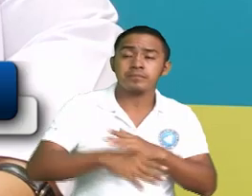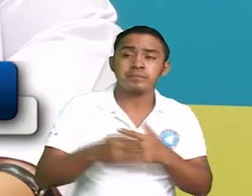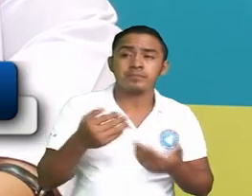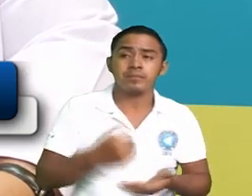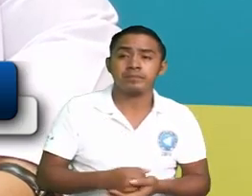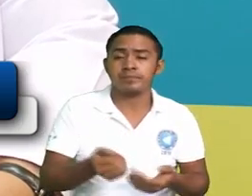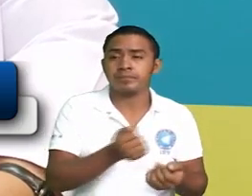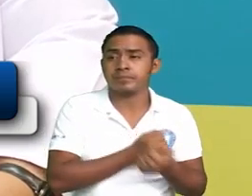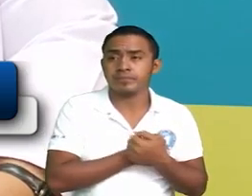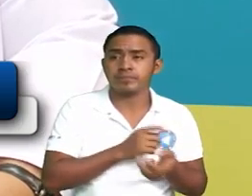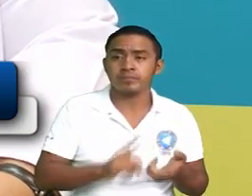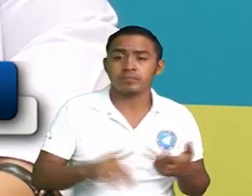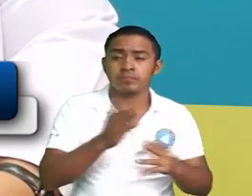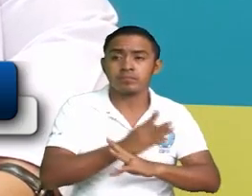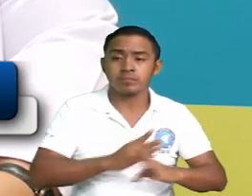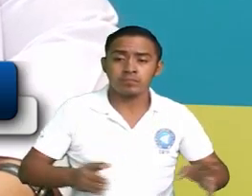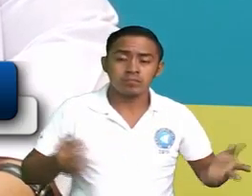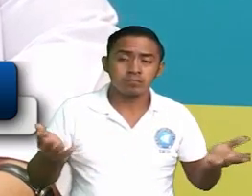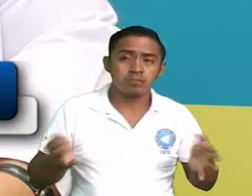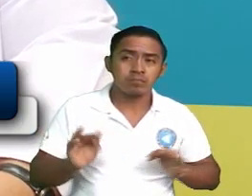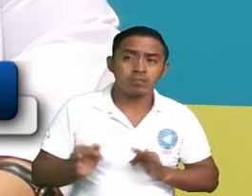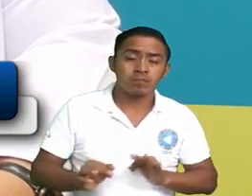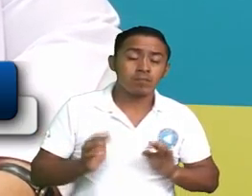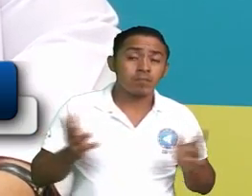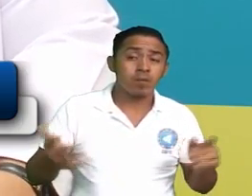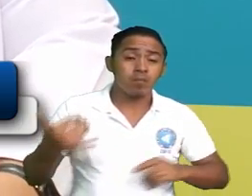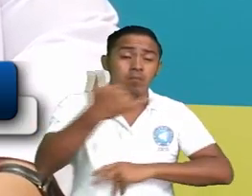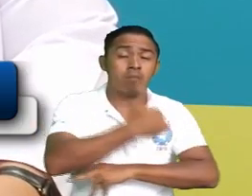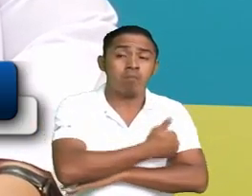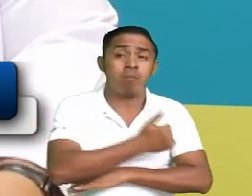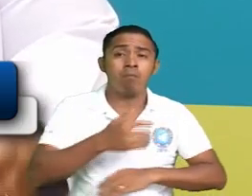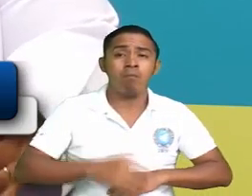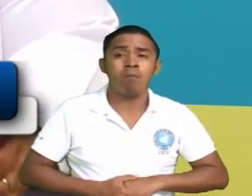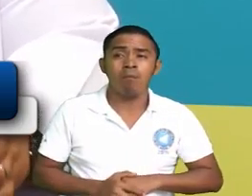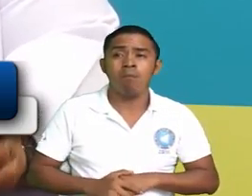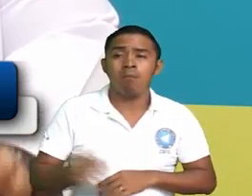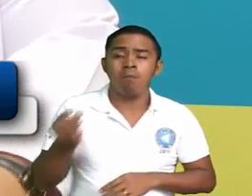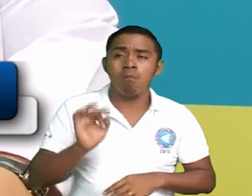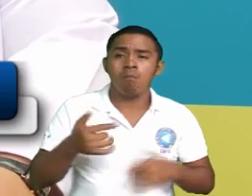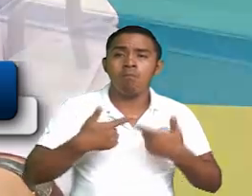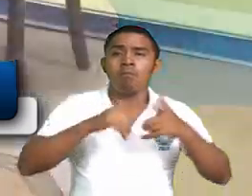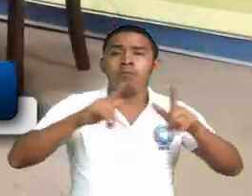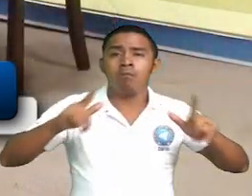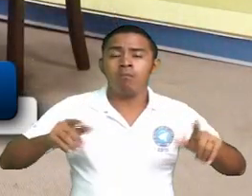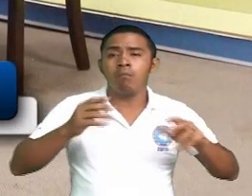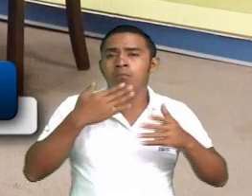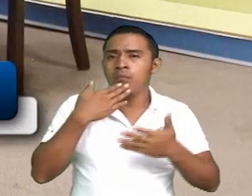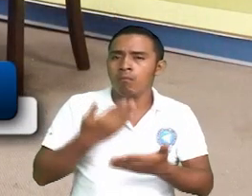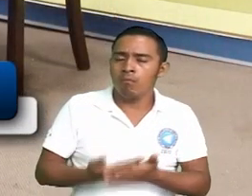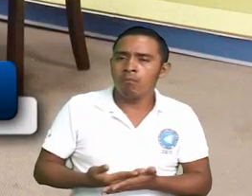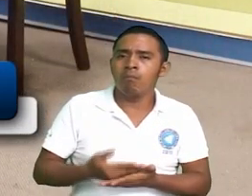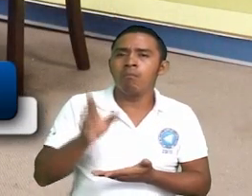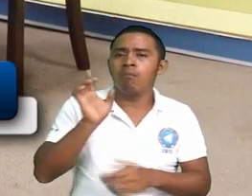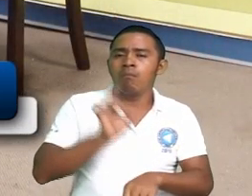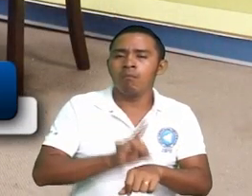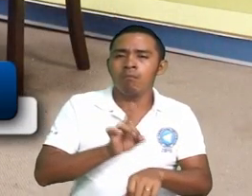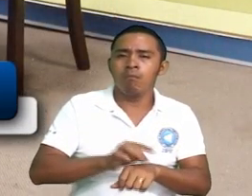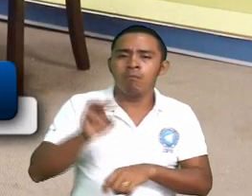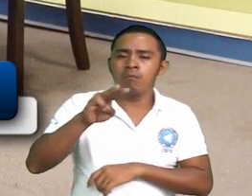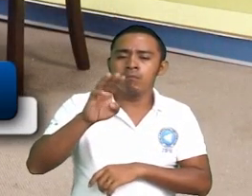con amor, en paz, ¿verdad? Garantizando la vacuna de forma gratuita. Ok, doctora Maylin Mora,